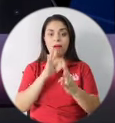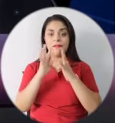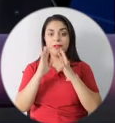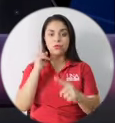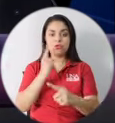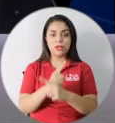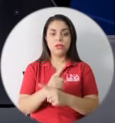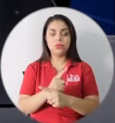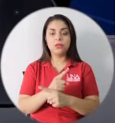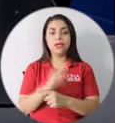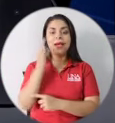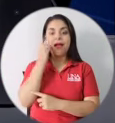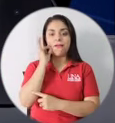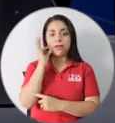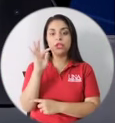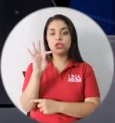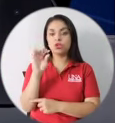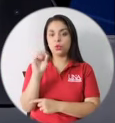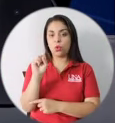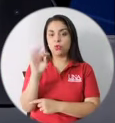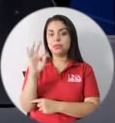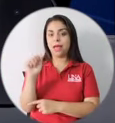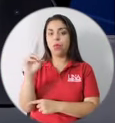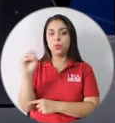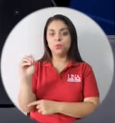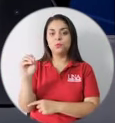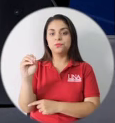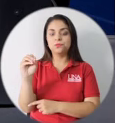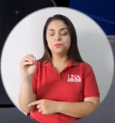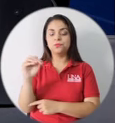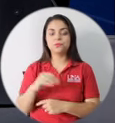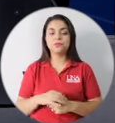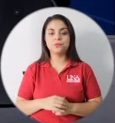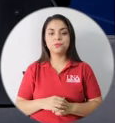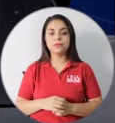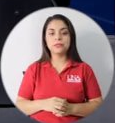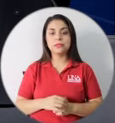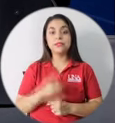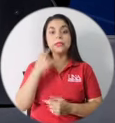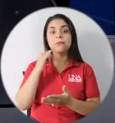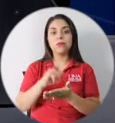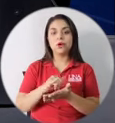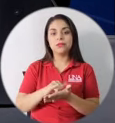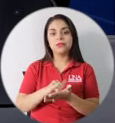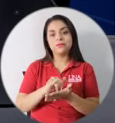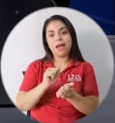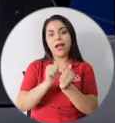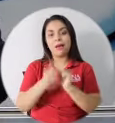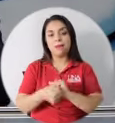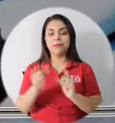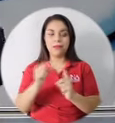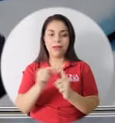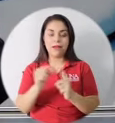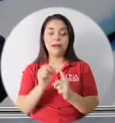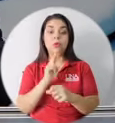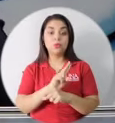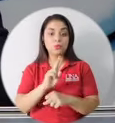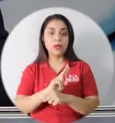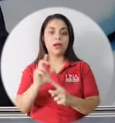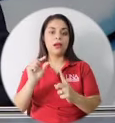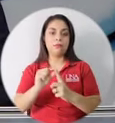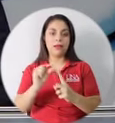hablarlo correctamente es de café tostado. Y entonces tiene que ver el cambio de la palabra, el uso